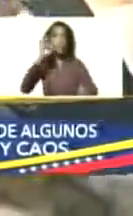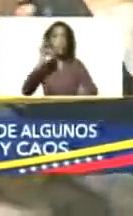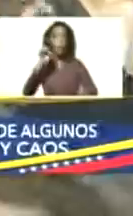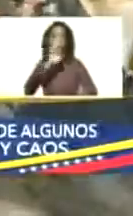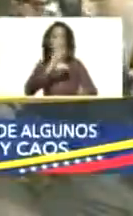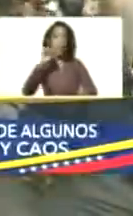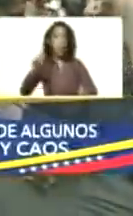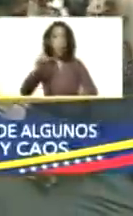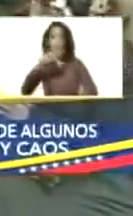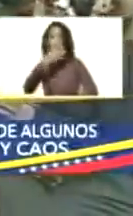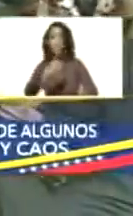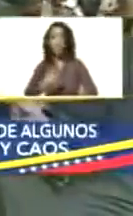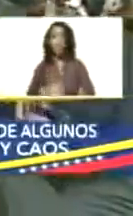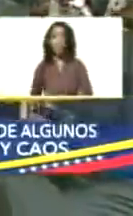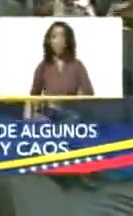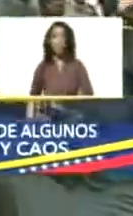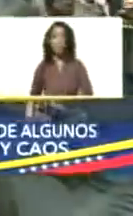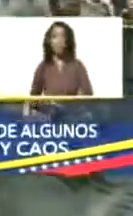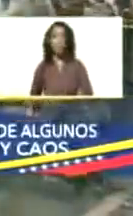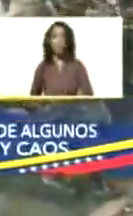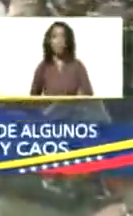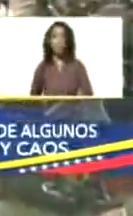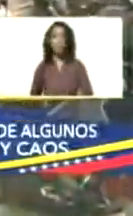de diciembre.